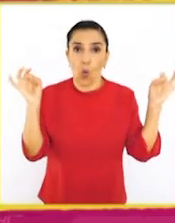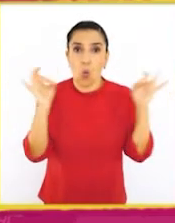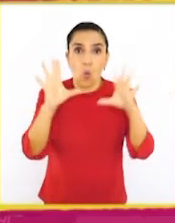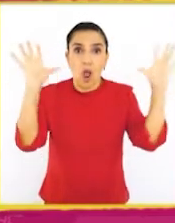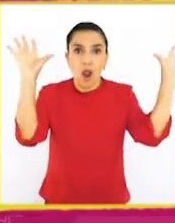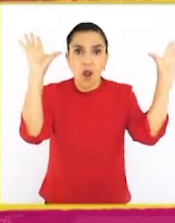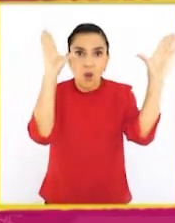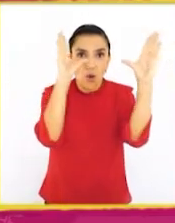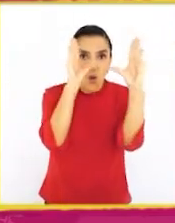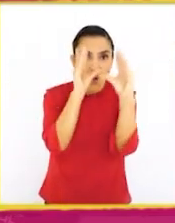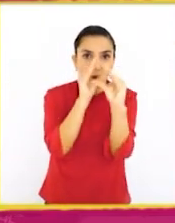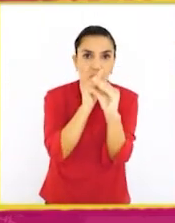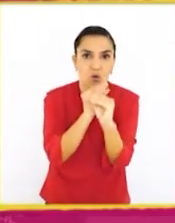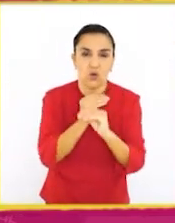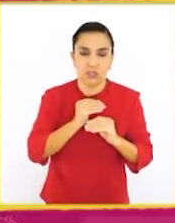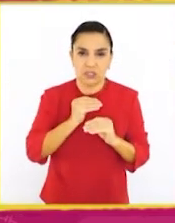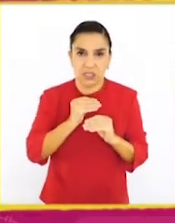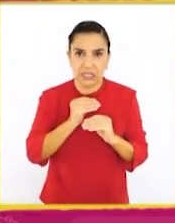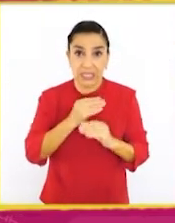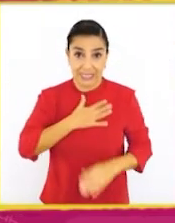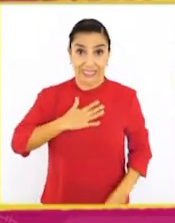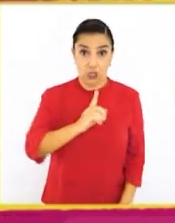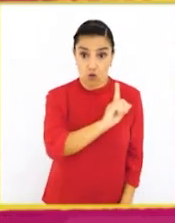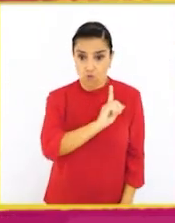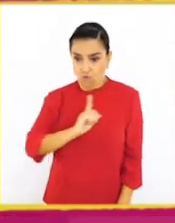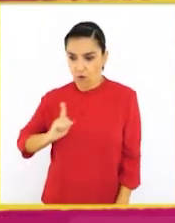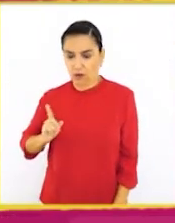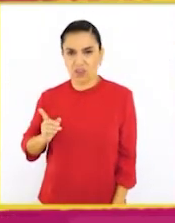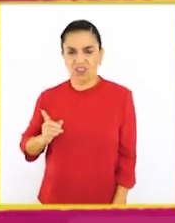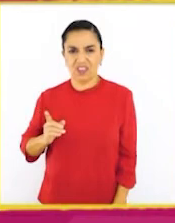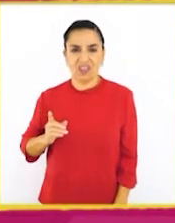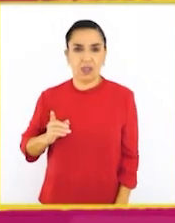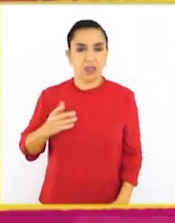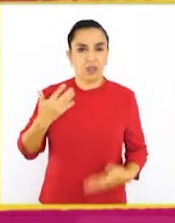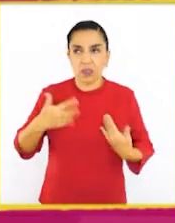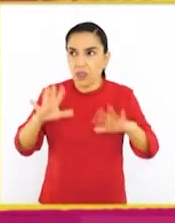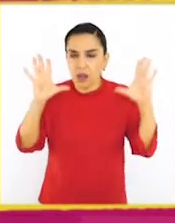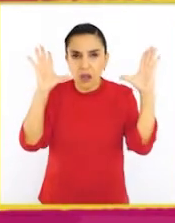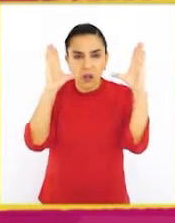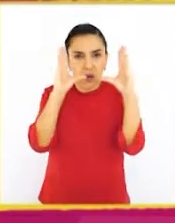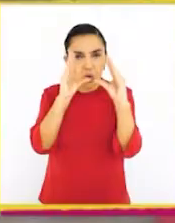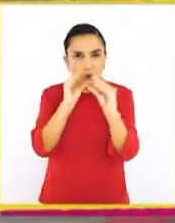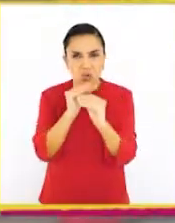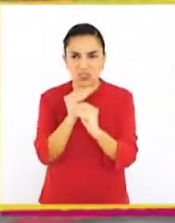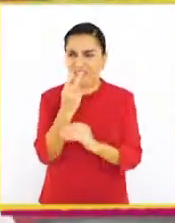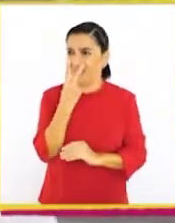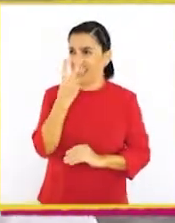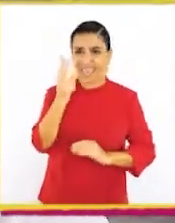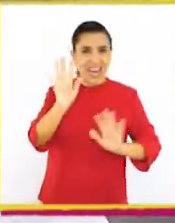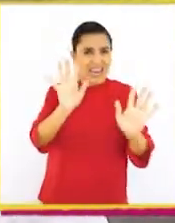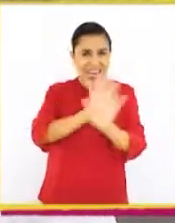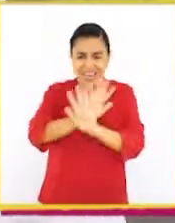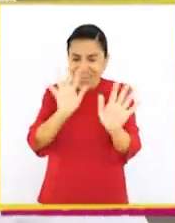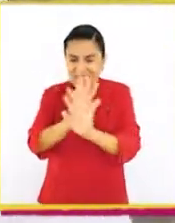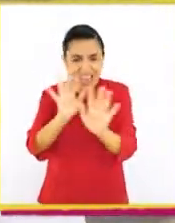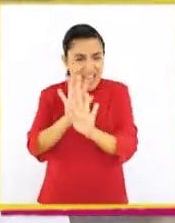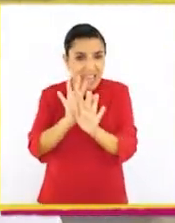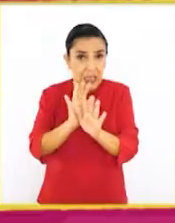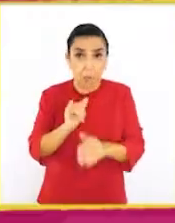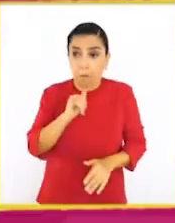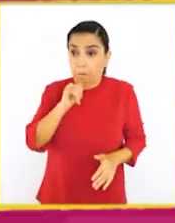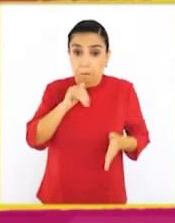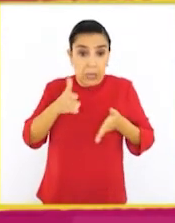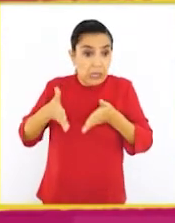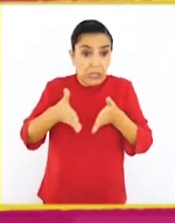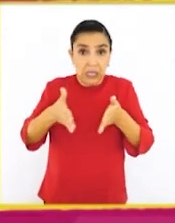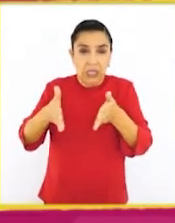que la noche se les echaba encima. Cuando quisieron volver, ya era demasiado tarde. No se veía nada y no sabían